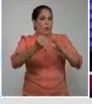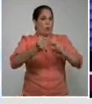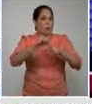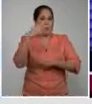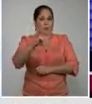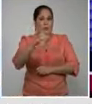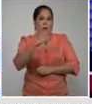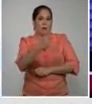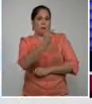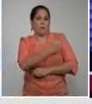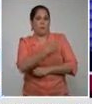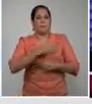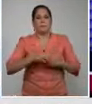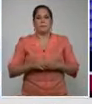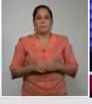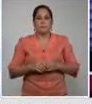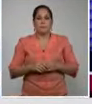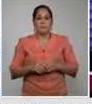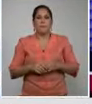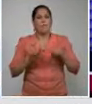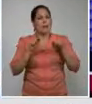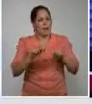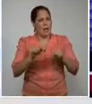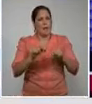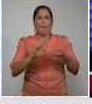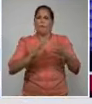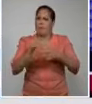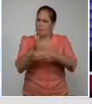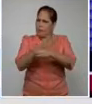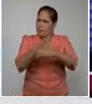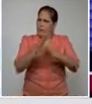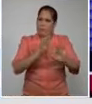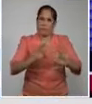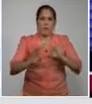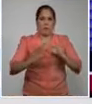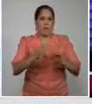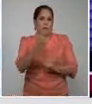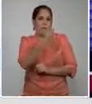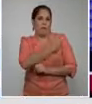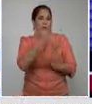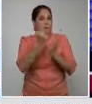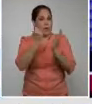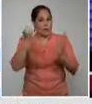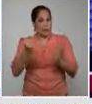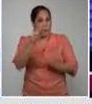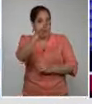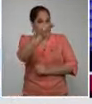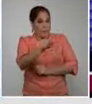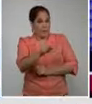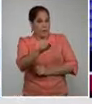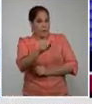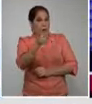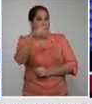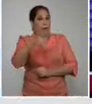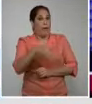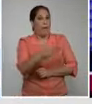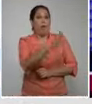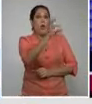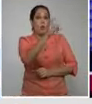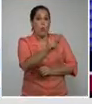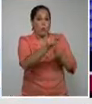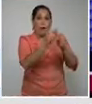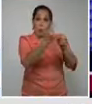el CENSEC. Es decir, hay muchos mecanismos de aseguramiento que garantizan que un sujeto que entra con un número y a partir de ese